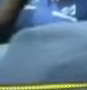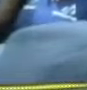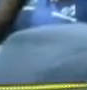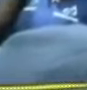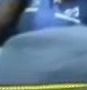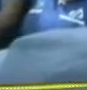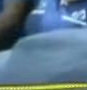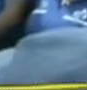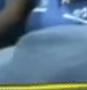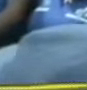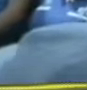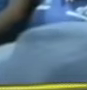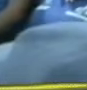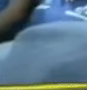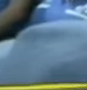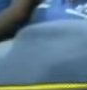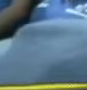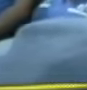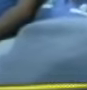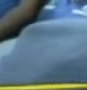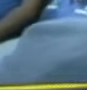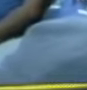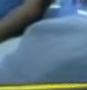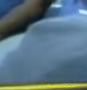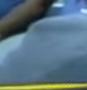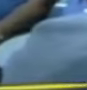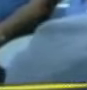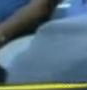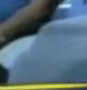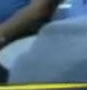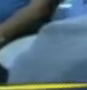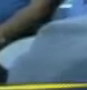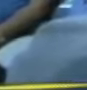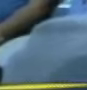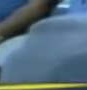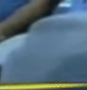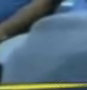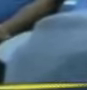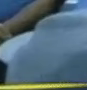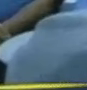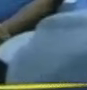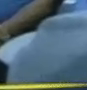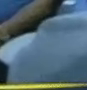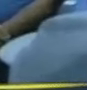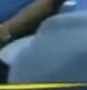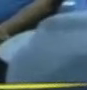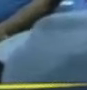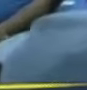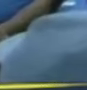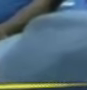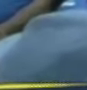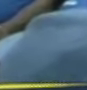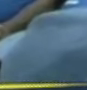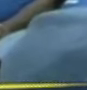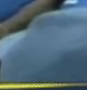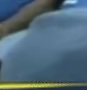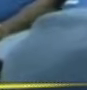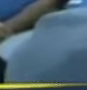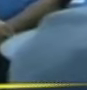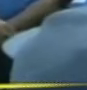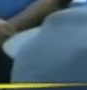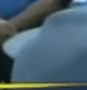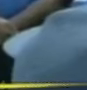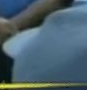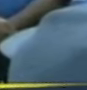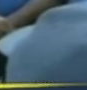amor en la Misericordia en la armonía en el diálogo permanente la civilización del amor un proyecto